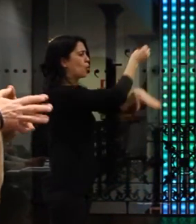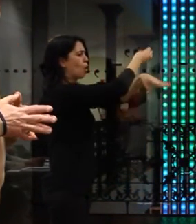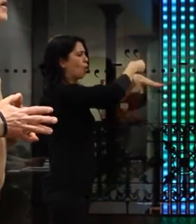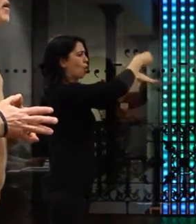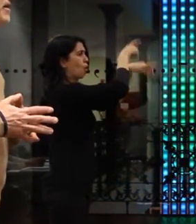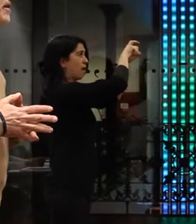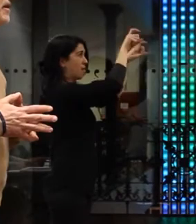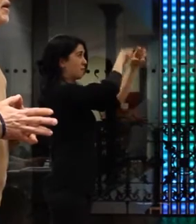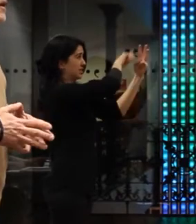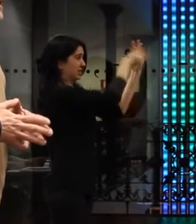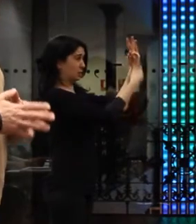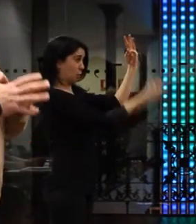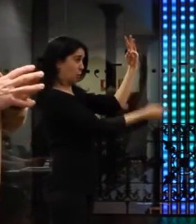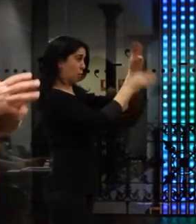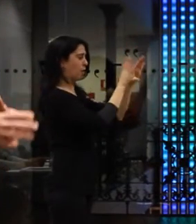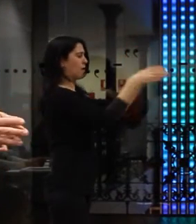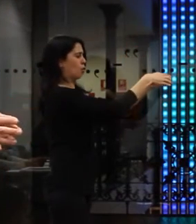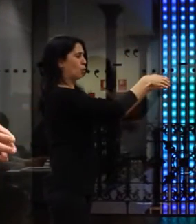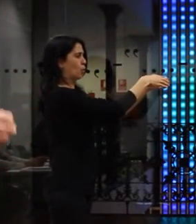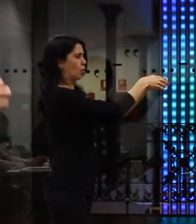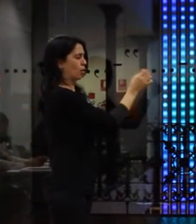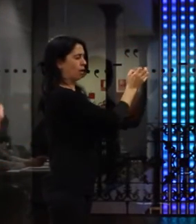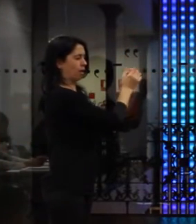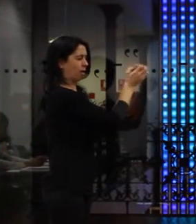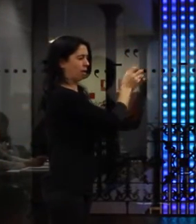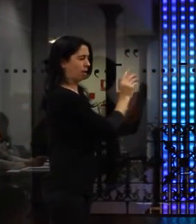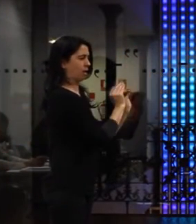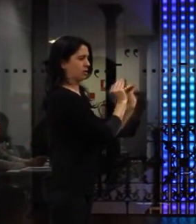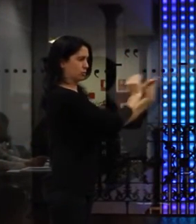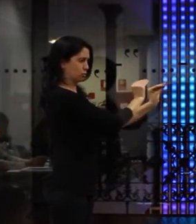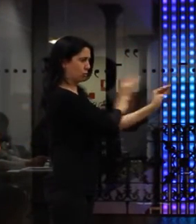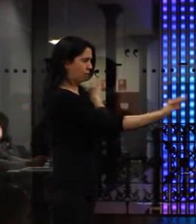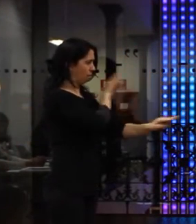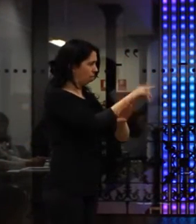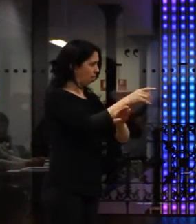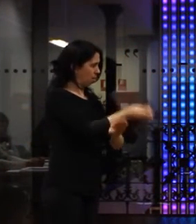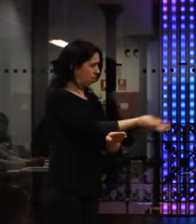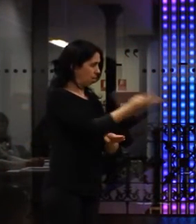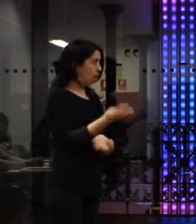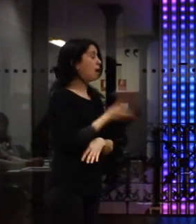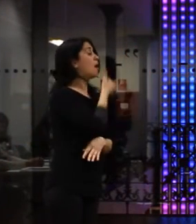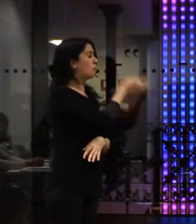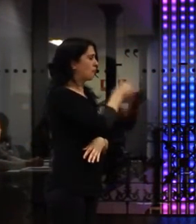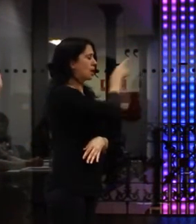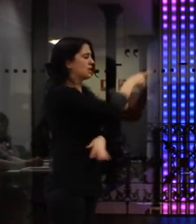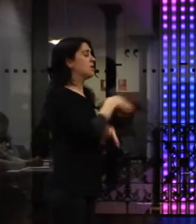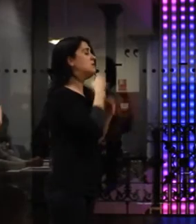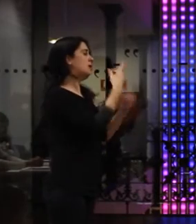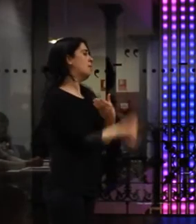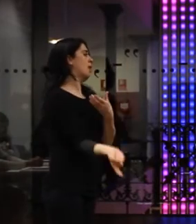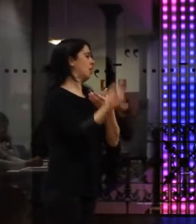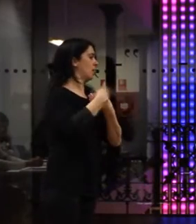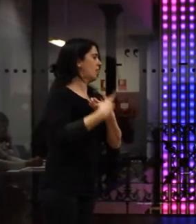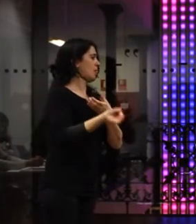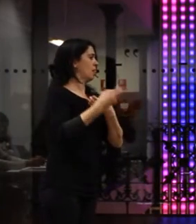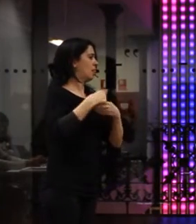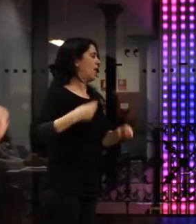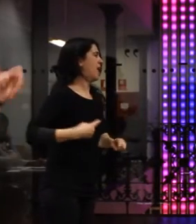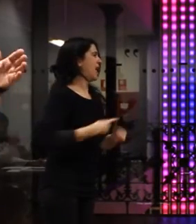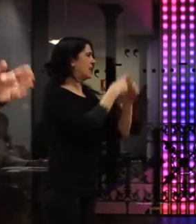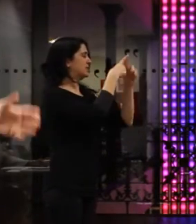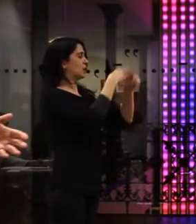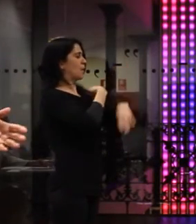que además recluta de manera permanente y estable a exministros, expresidentes del